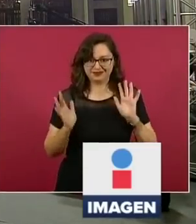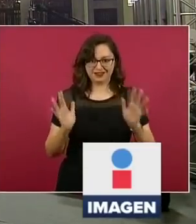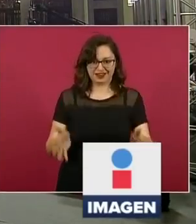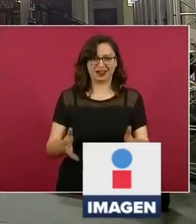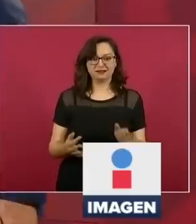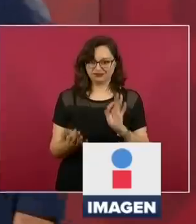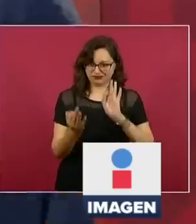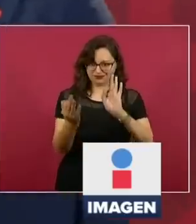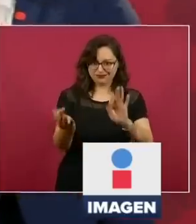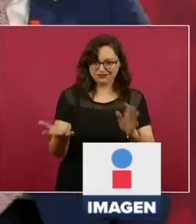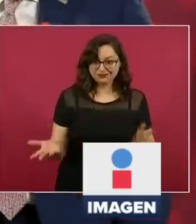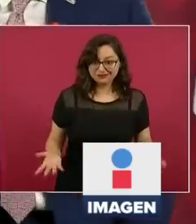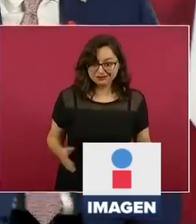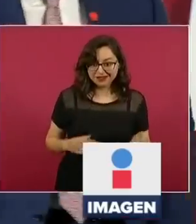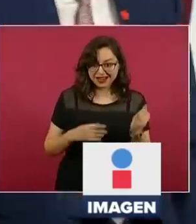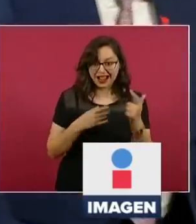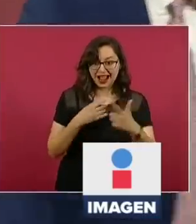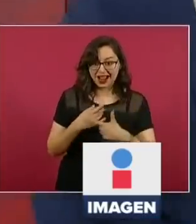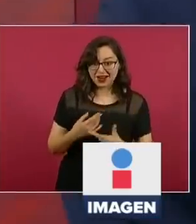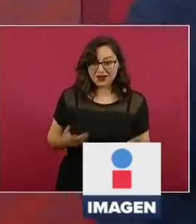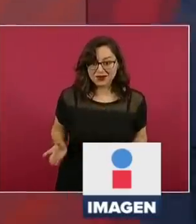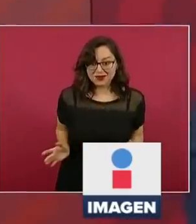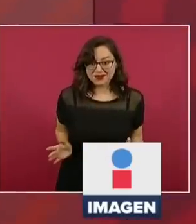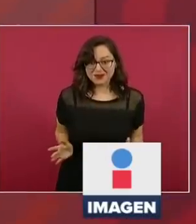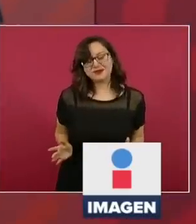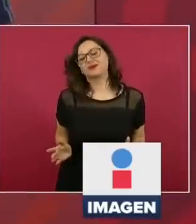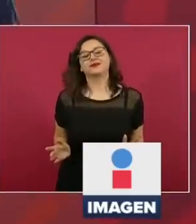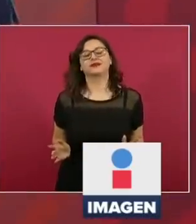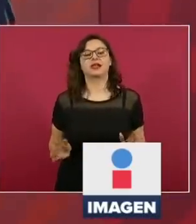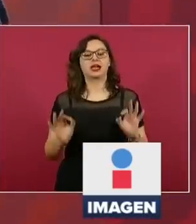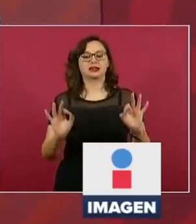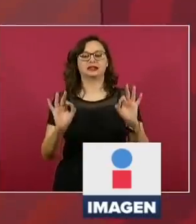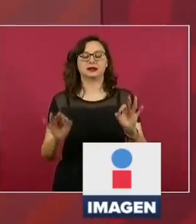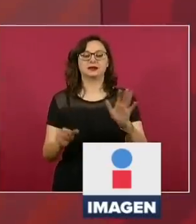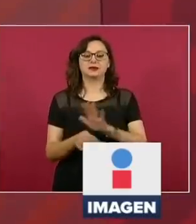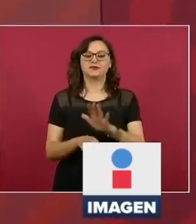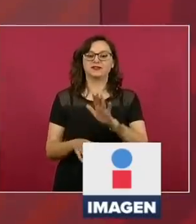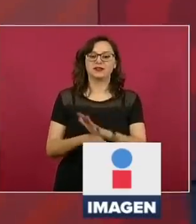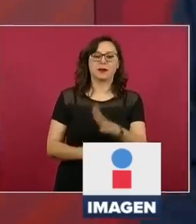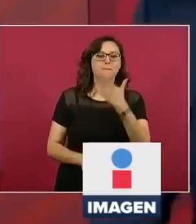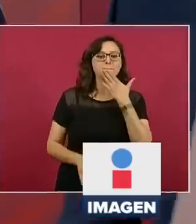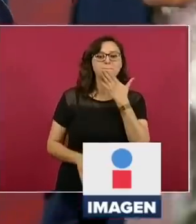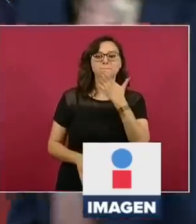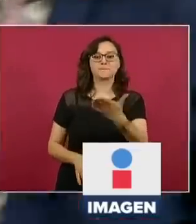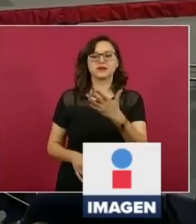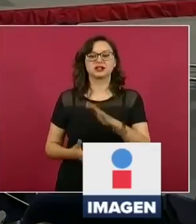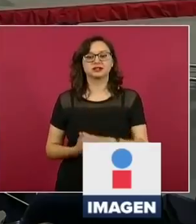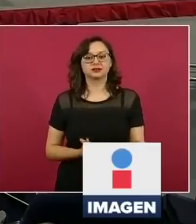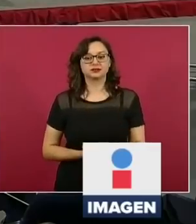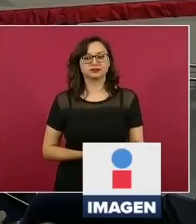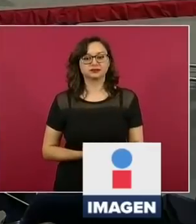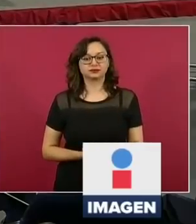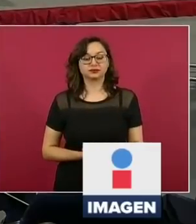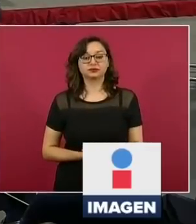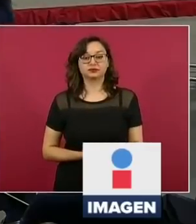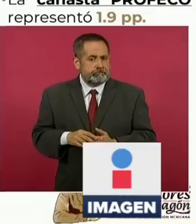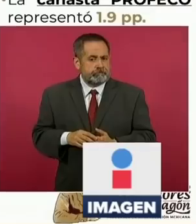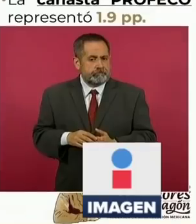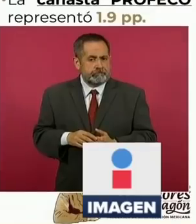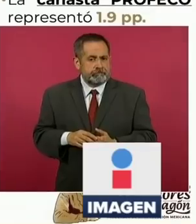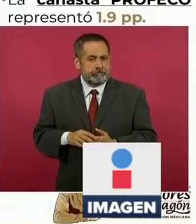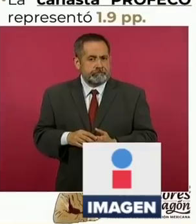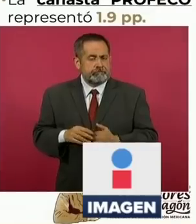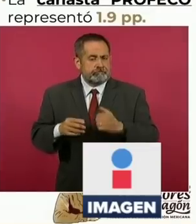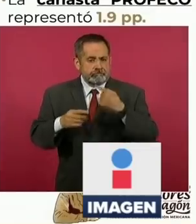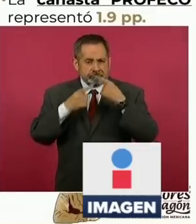señor presidente. Gracias. Con permiso. Hasta además, ya. Protagonistas de un plan que, si bien saben, no aliviará